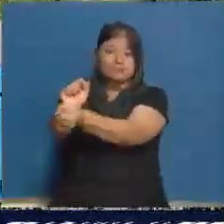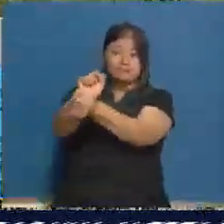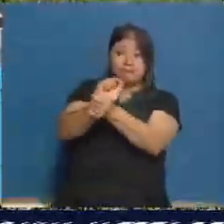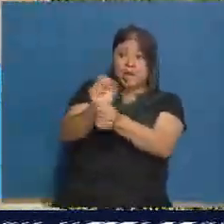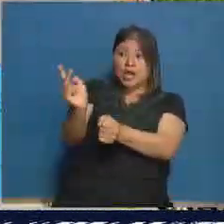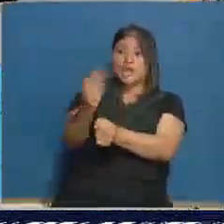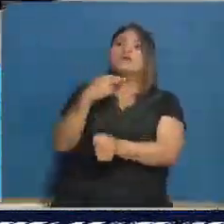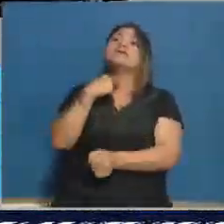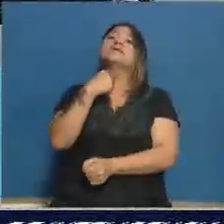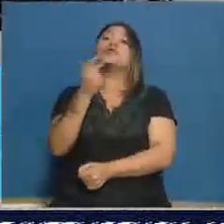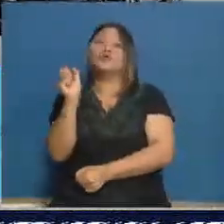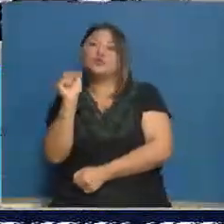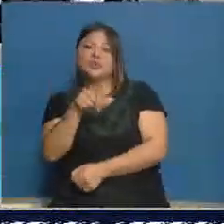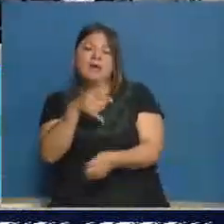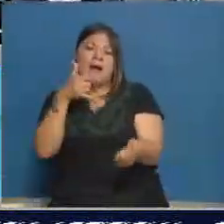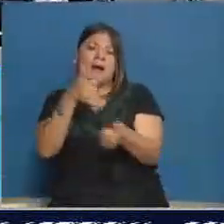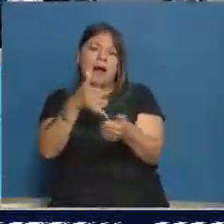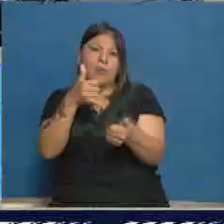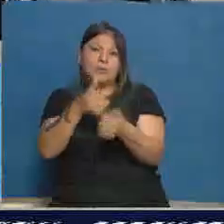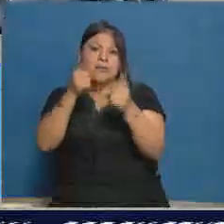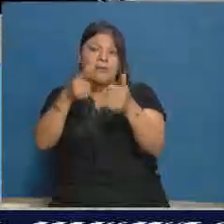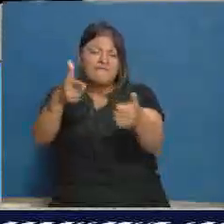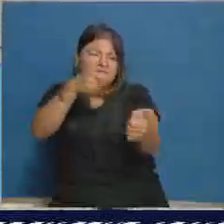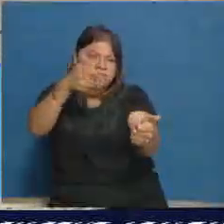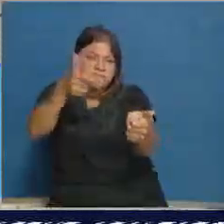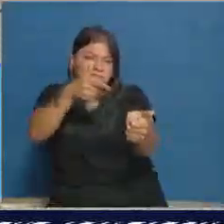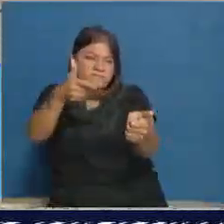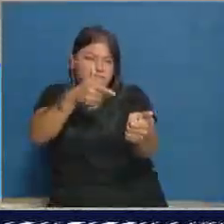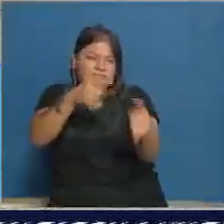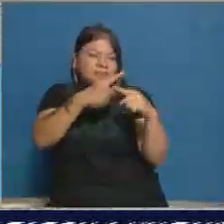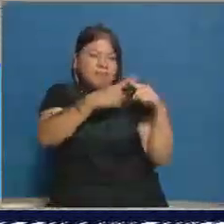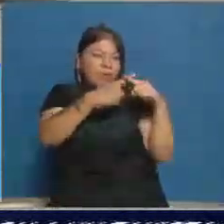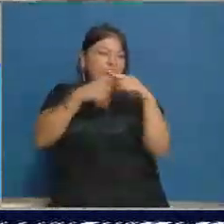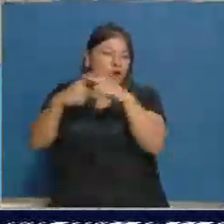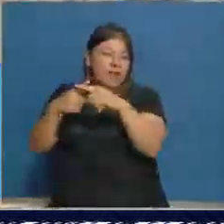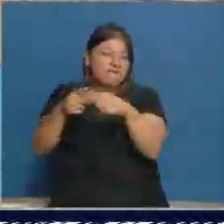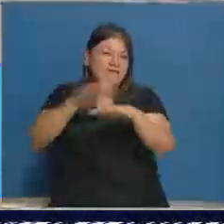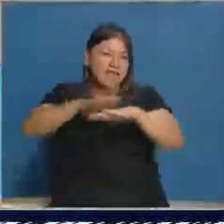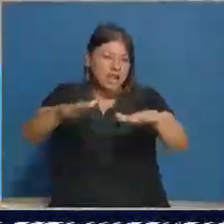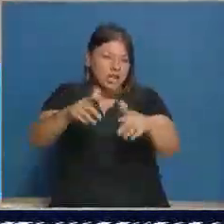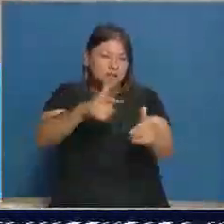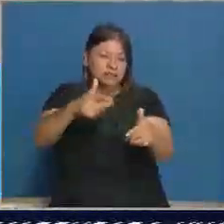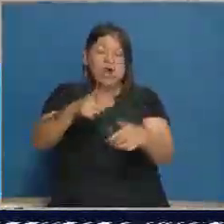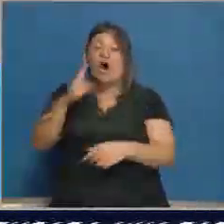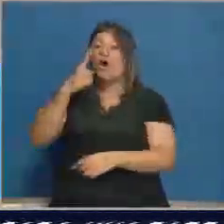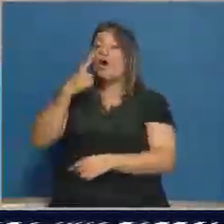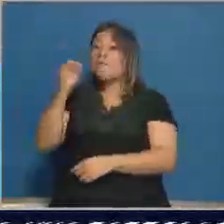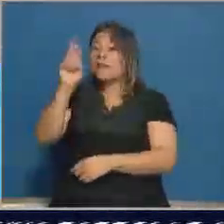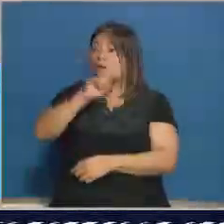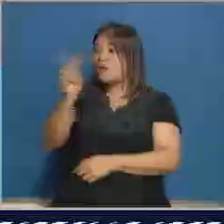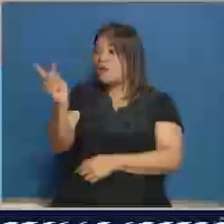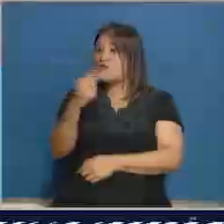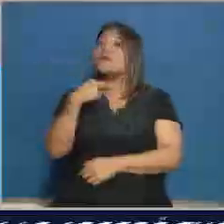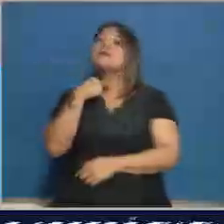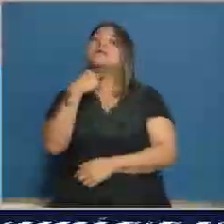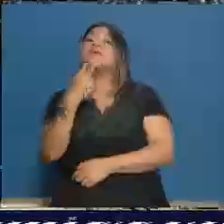sus hijos y producir material de pornografía infantil. Un hombre y una mujer abusaban de sus respectivos